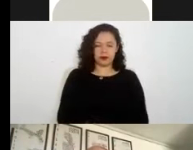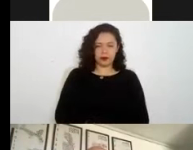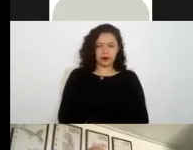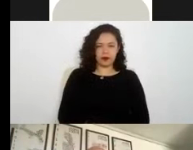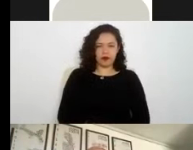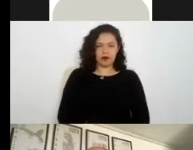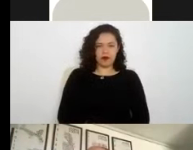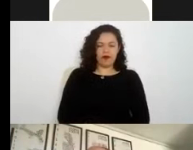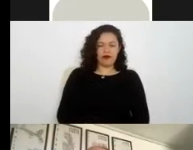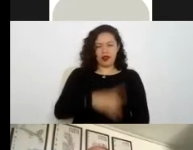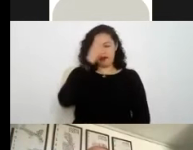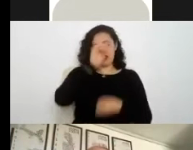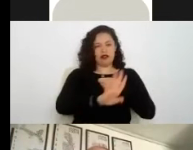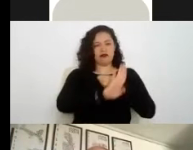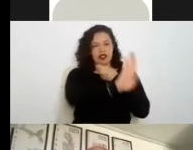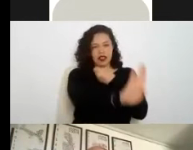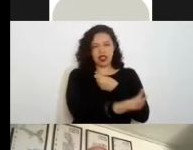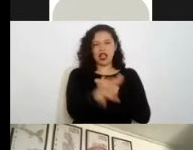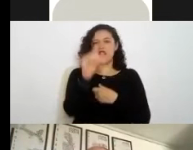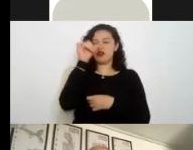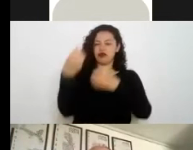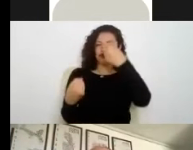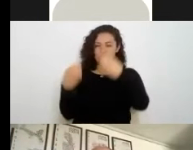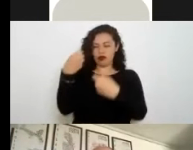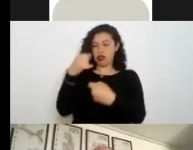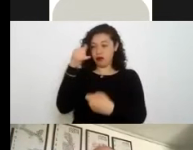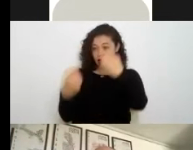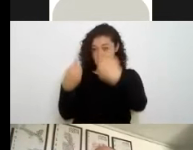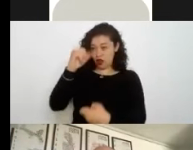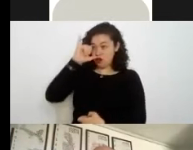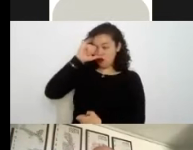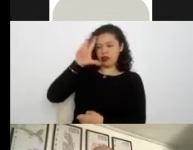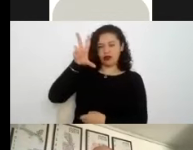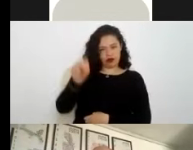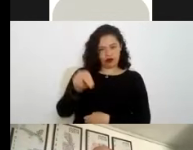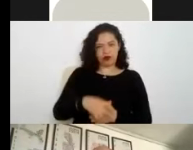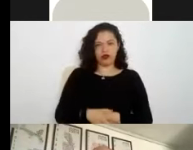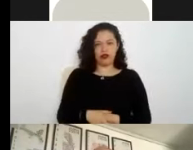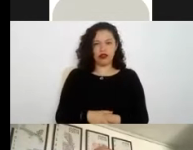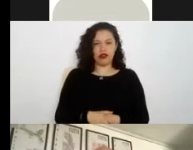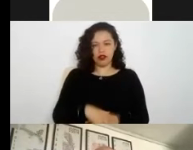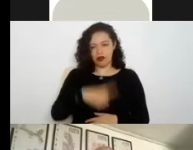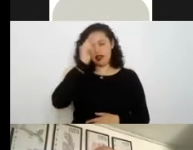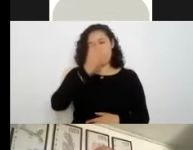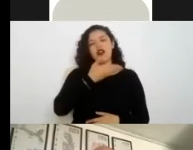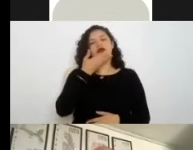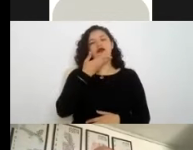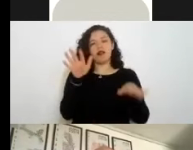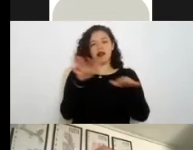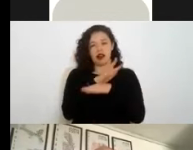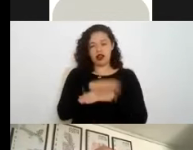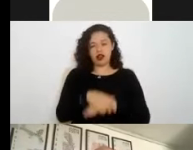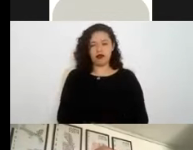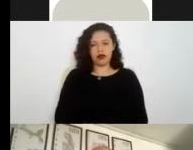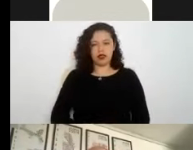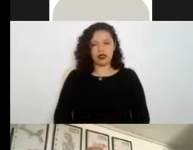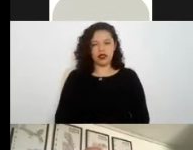prevención, no tomes y manejes, temas estos, como les decimos, de cambiar un hábito. Como vemos aquí está